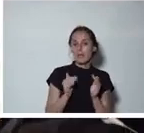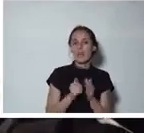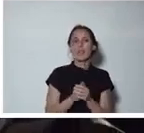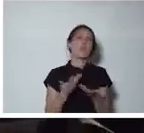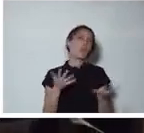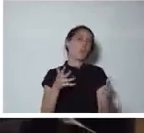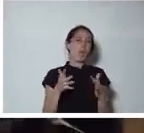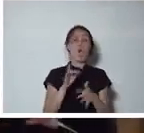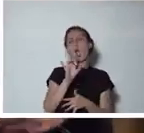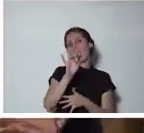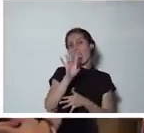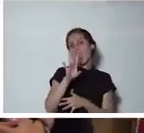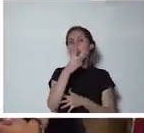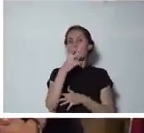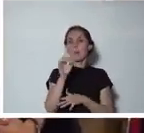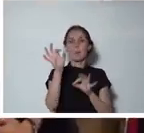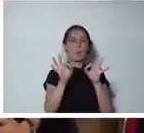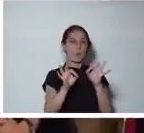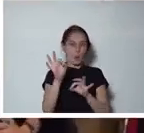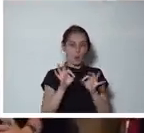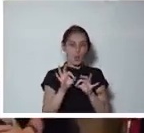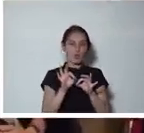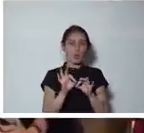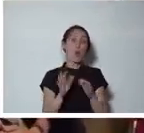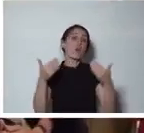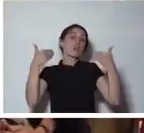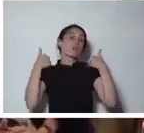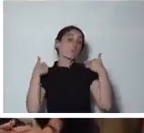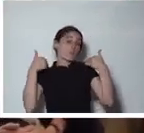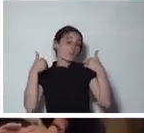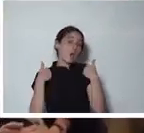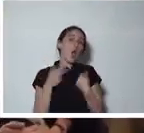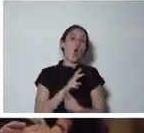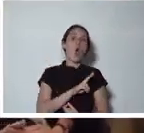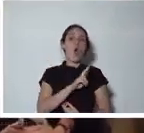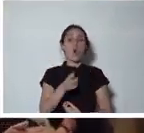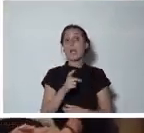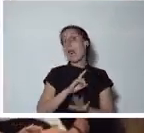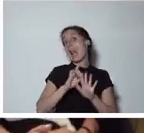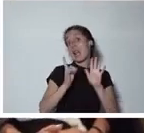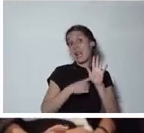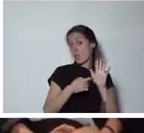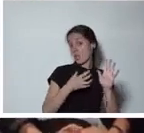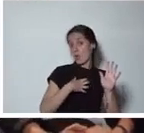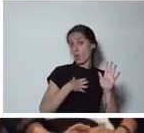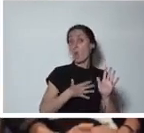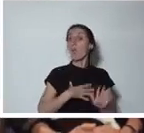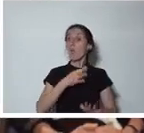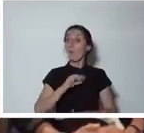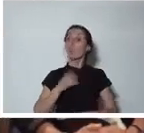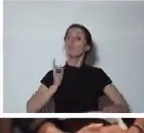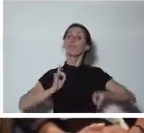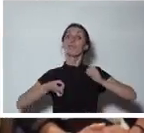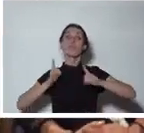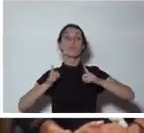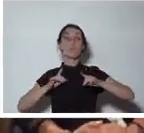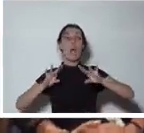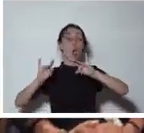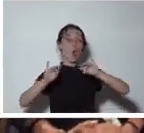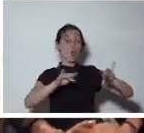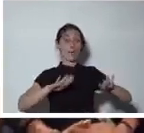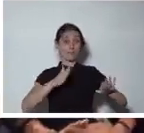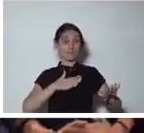públicos porque tenemos menos competencias no podemos hacer leyes podemos hacer normas urbanísticas pero no tenemos tenos menos competencias en en grandes